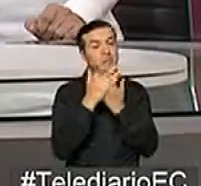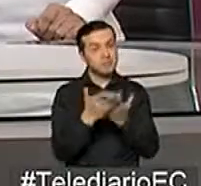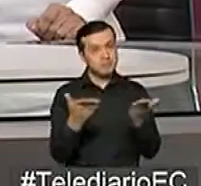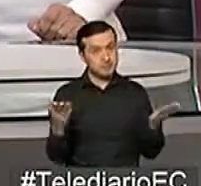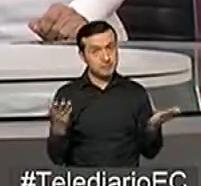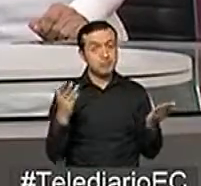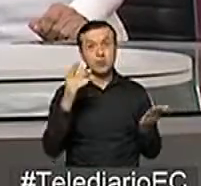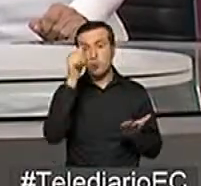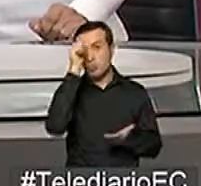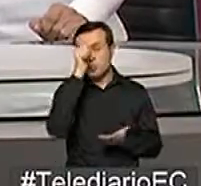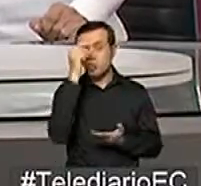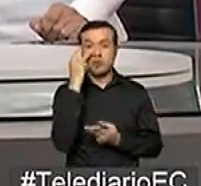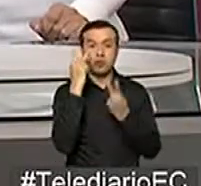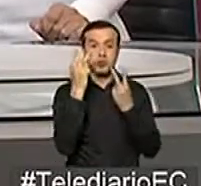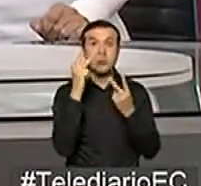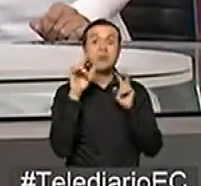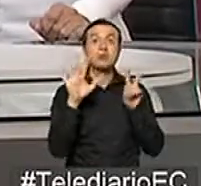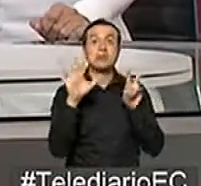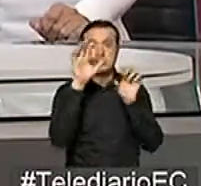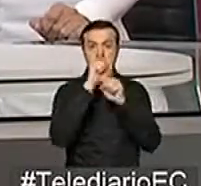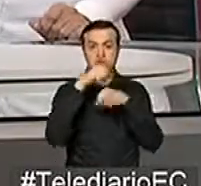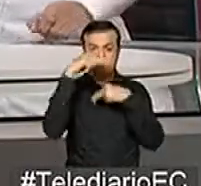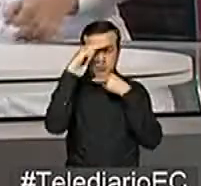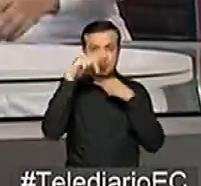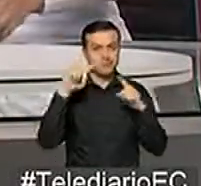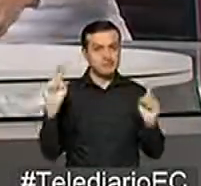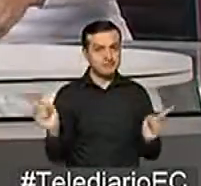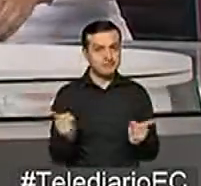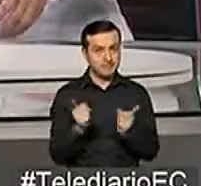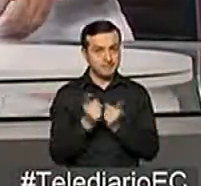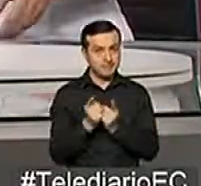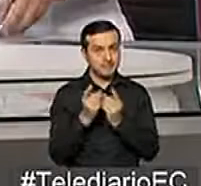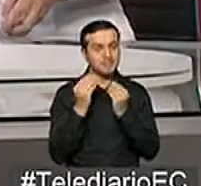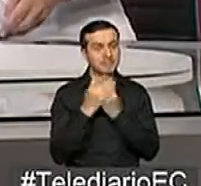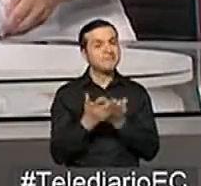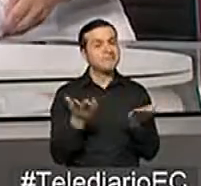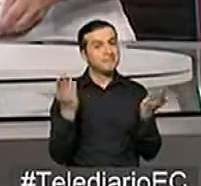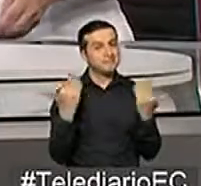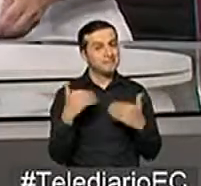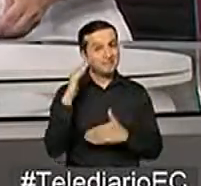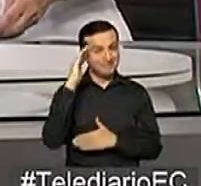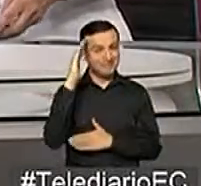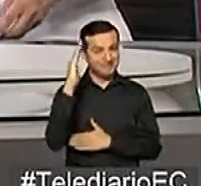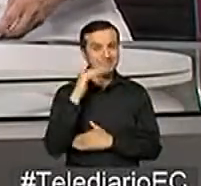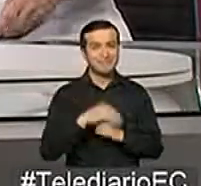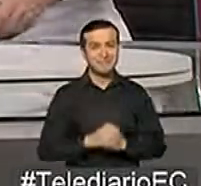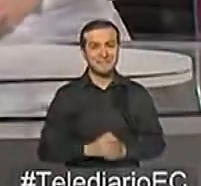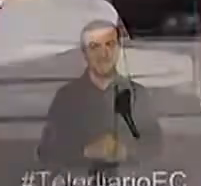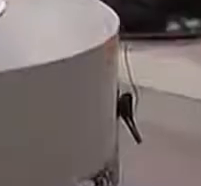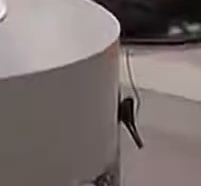nos vemos el domingo 7 de la noche con el resumen informativo de este fin de semana. Disfruten.